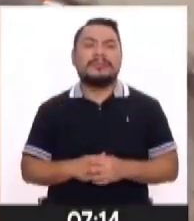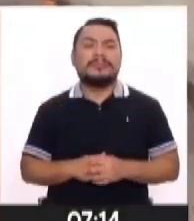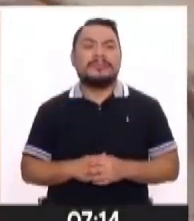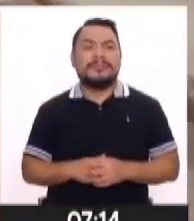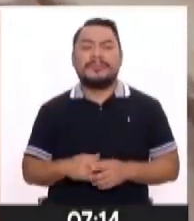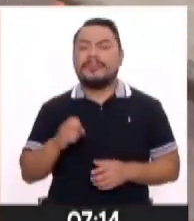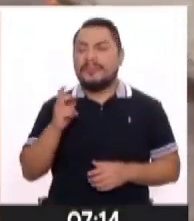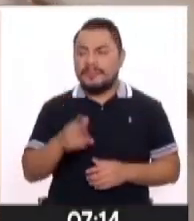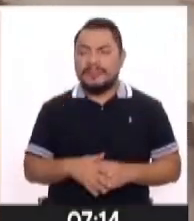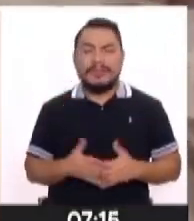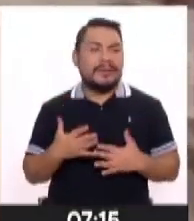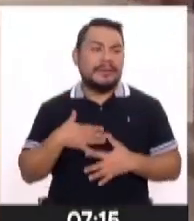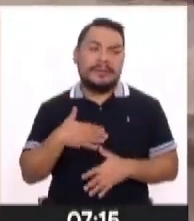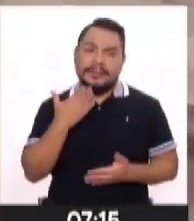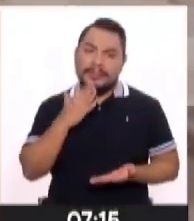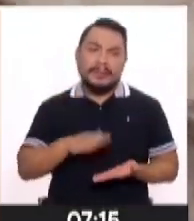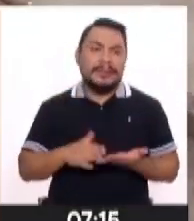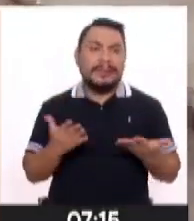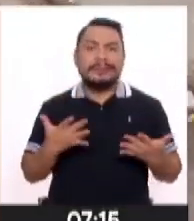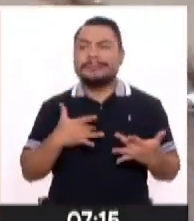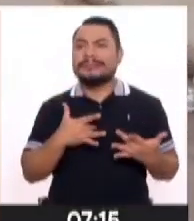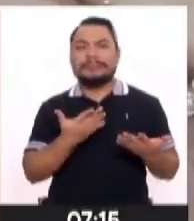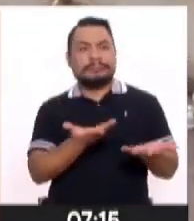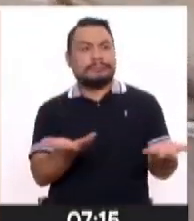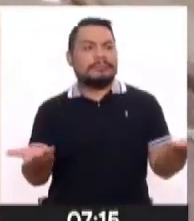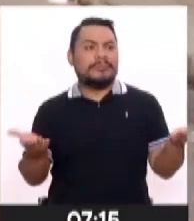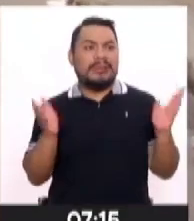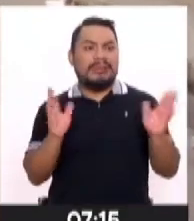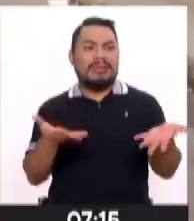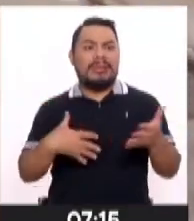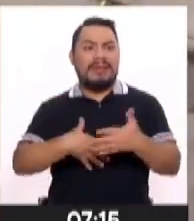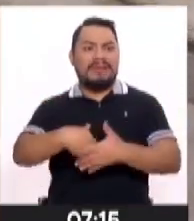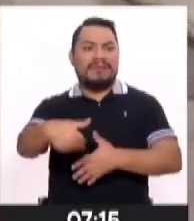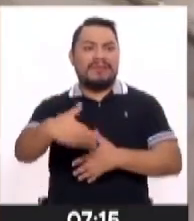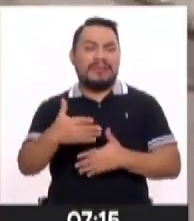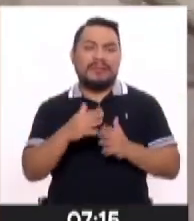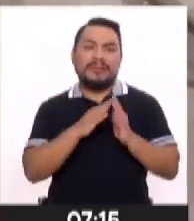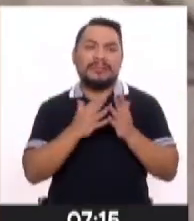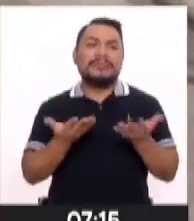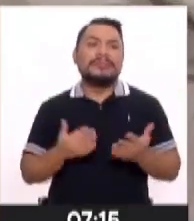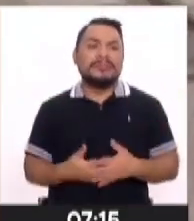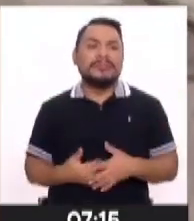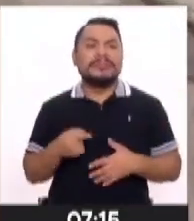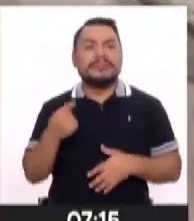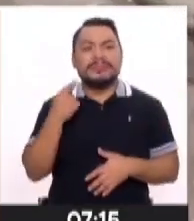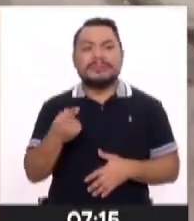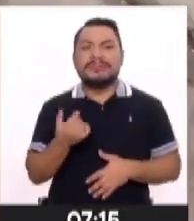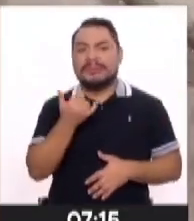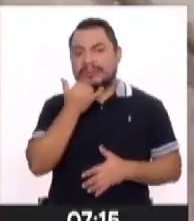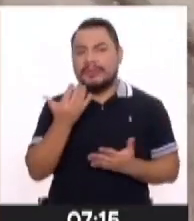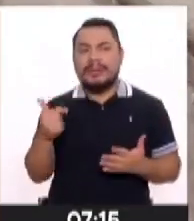bien lo has dicho, inhumana, es la palabra que queda aquí para